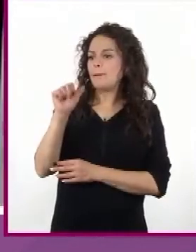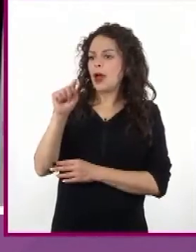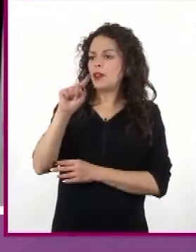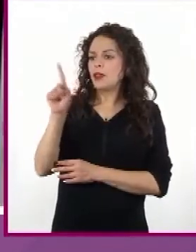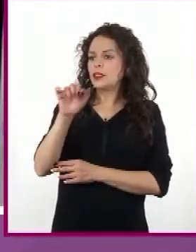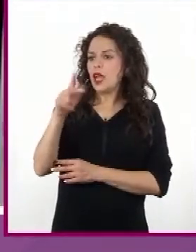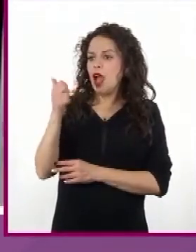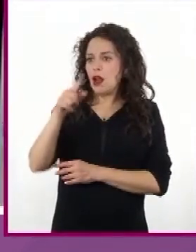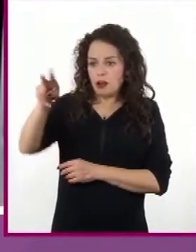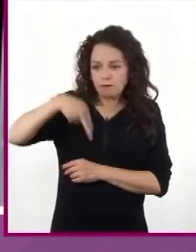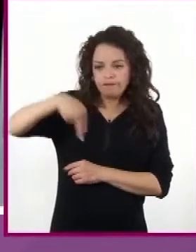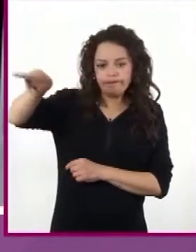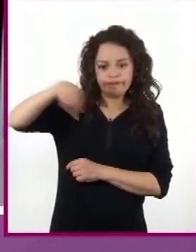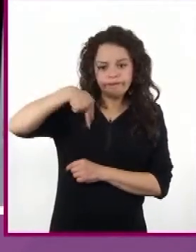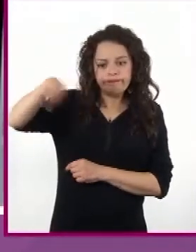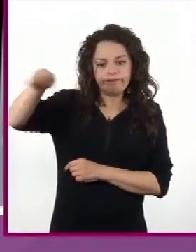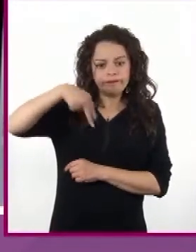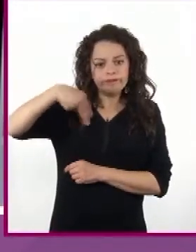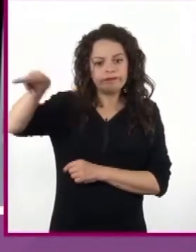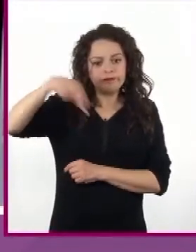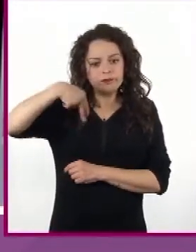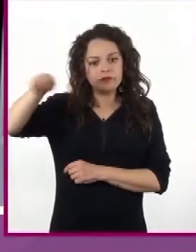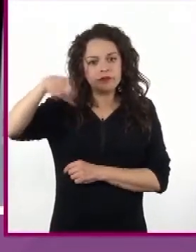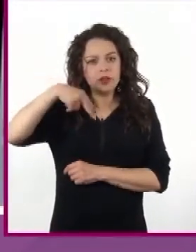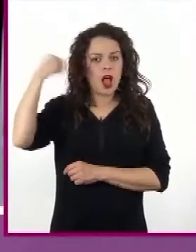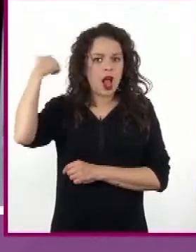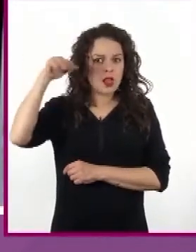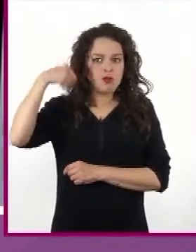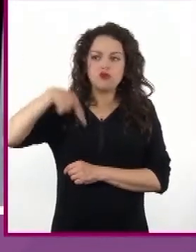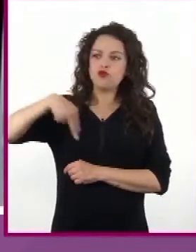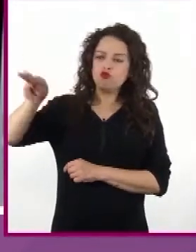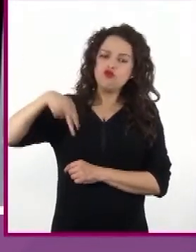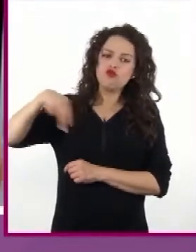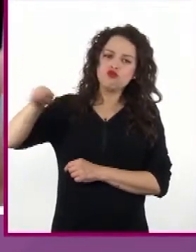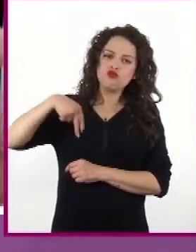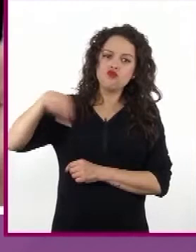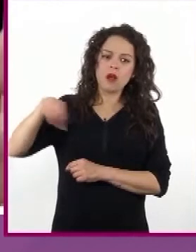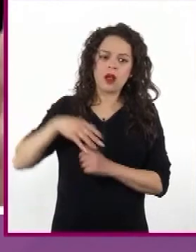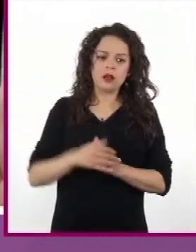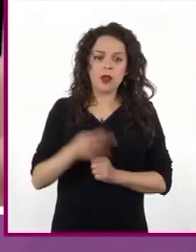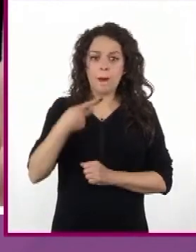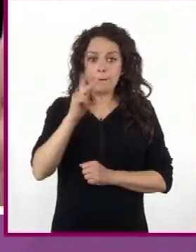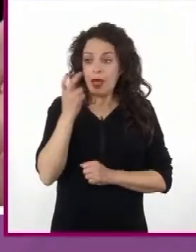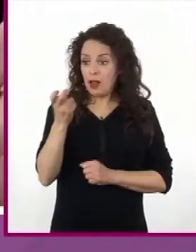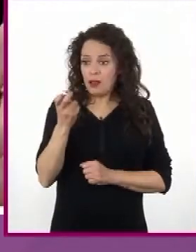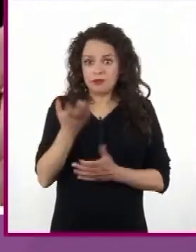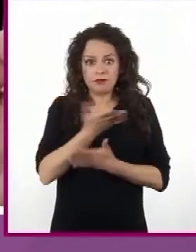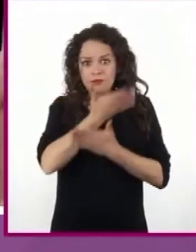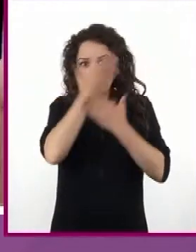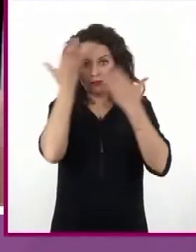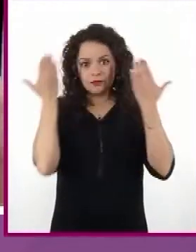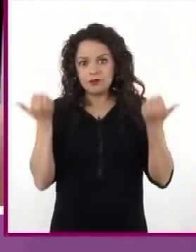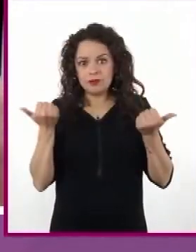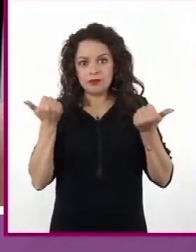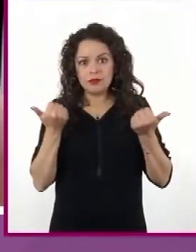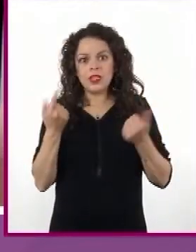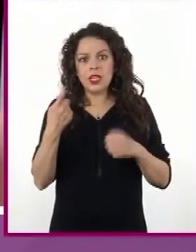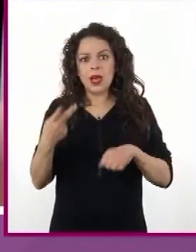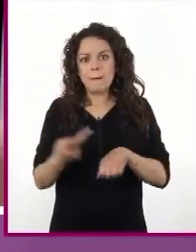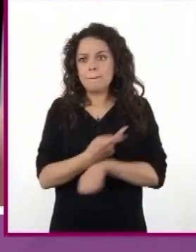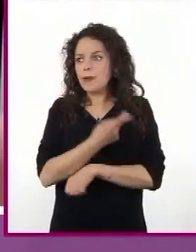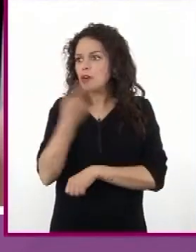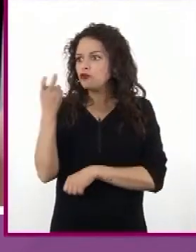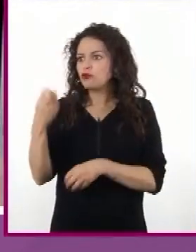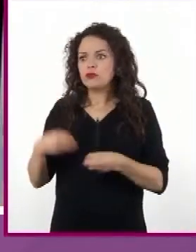entre Apatzingán y Acapulco, pero tampoco sabemos mucho de esa vida, tenemos